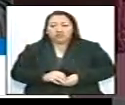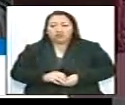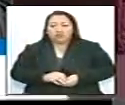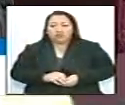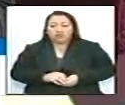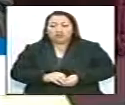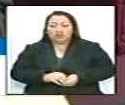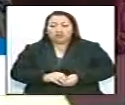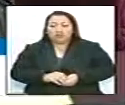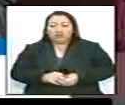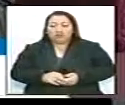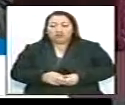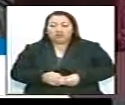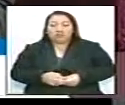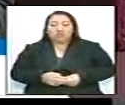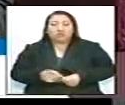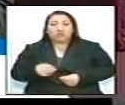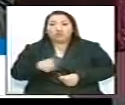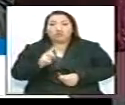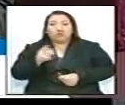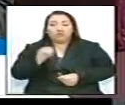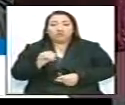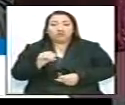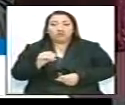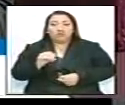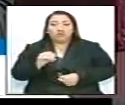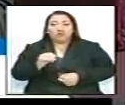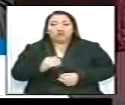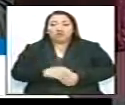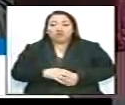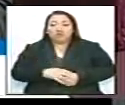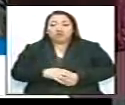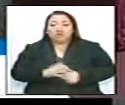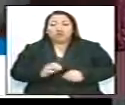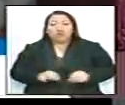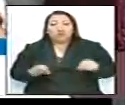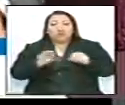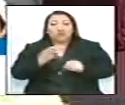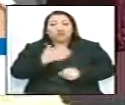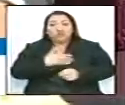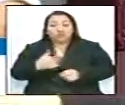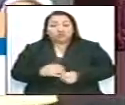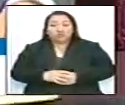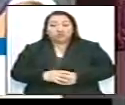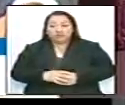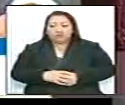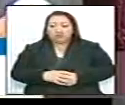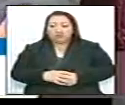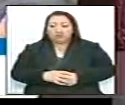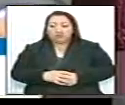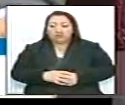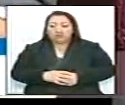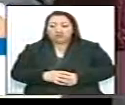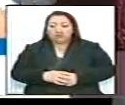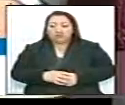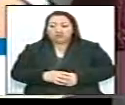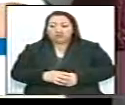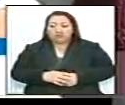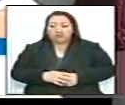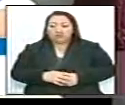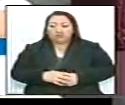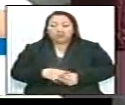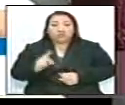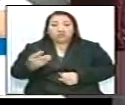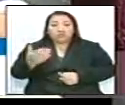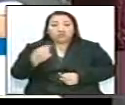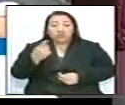Presidente. Entonces, yo creo que es muy importante, Presidenta, no enredarnos con propios argumentos, ¿no?